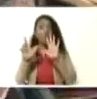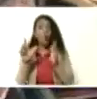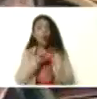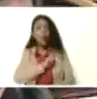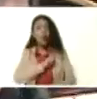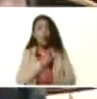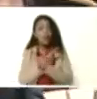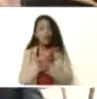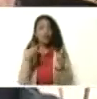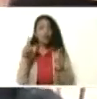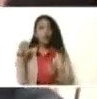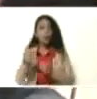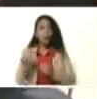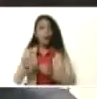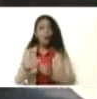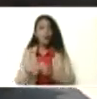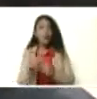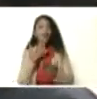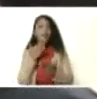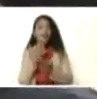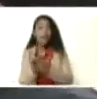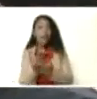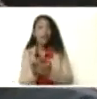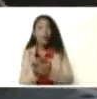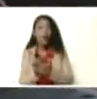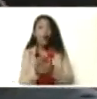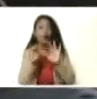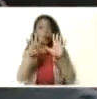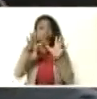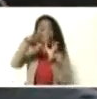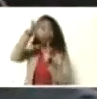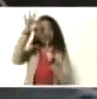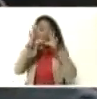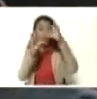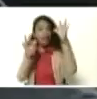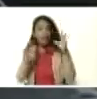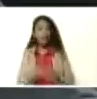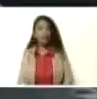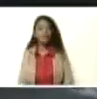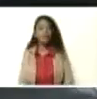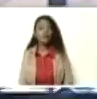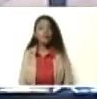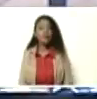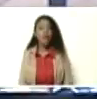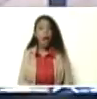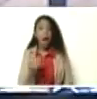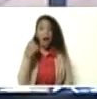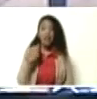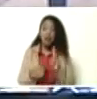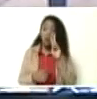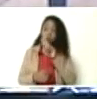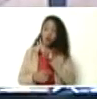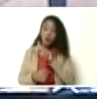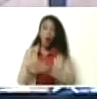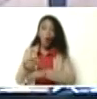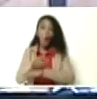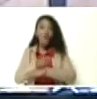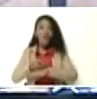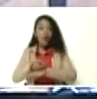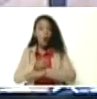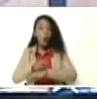Maracaibo. Están pidiendo la novena estrella. Vi ayer al gobernador